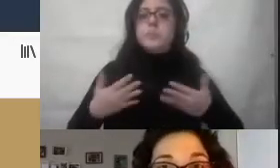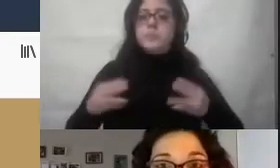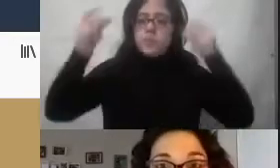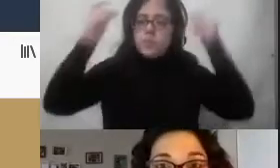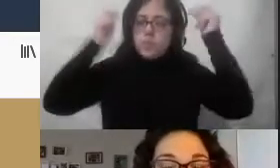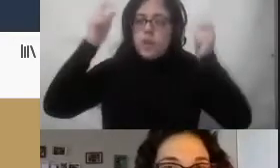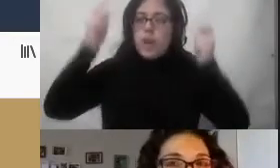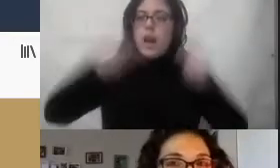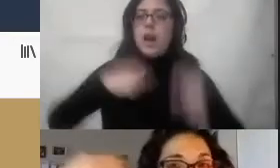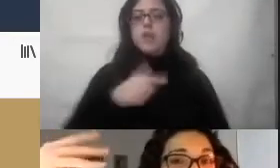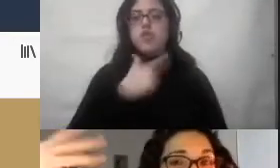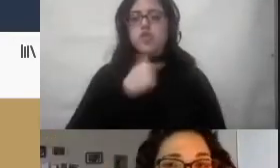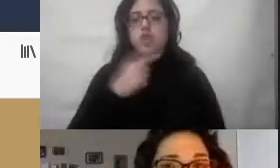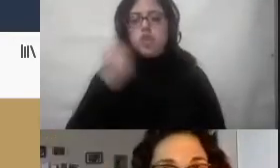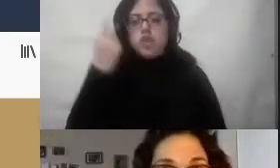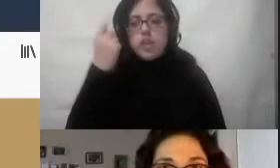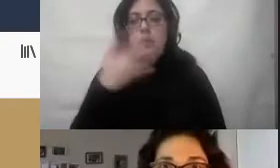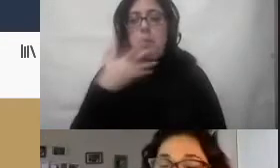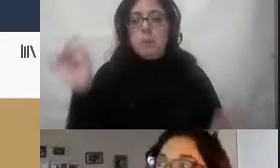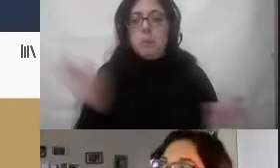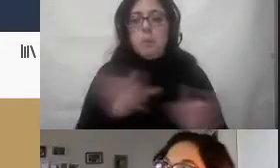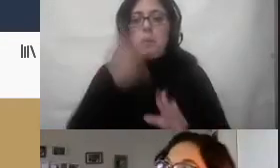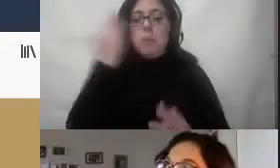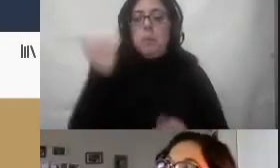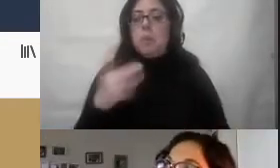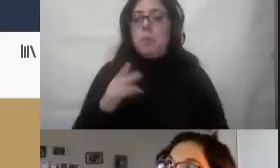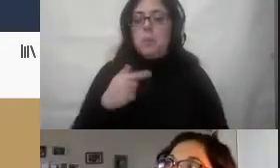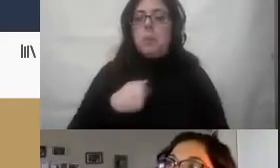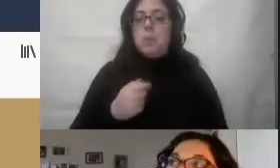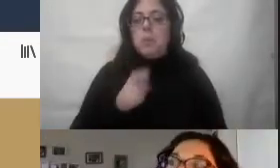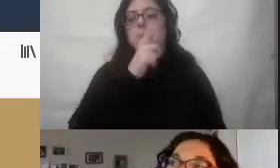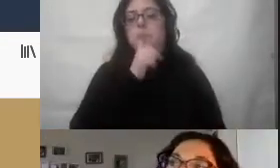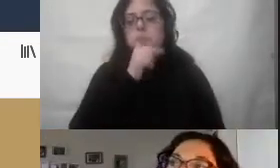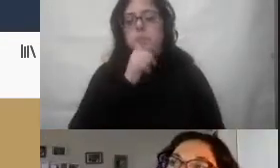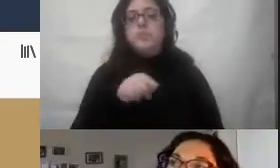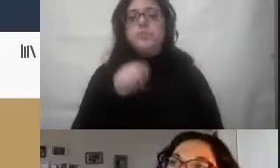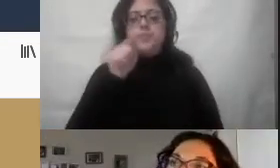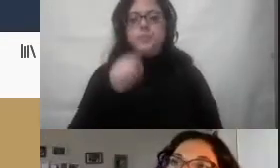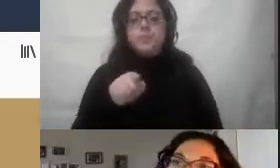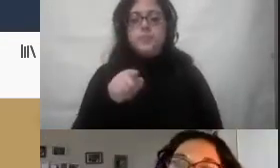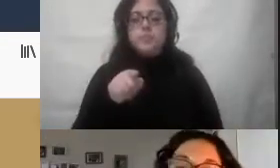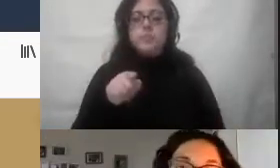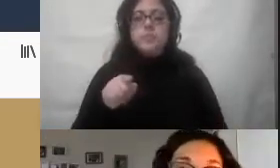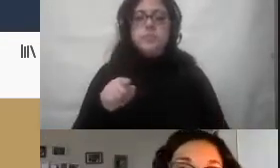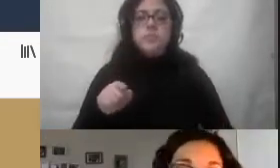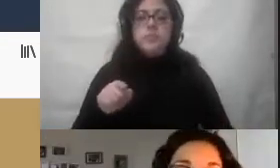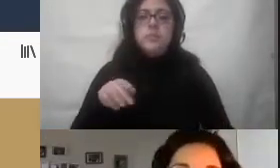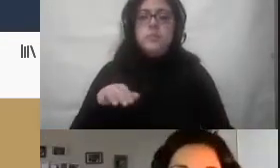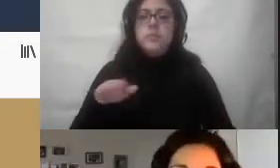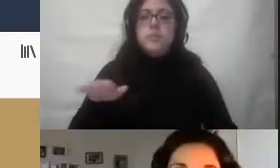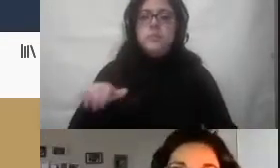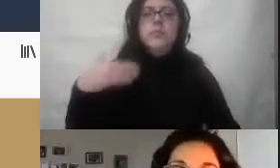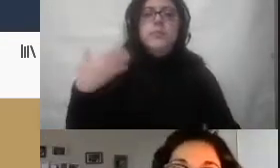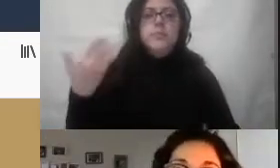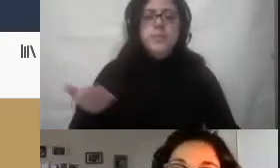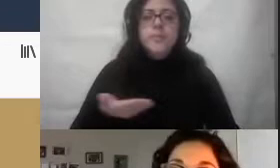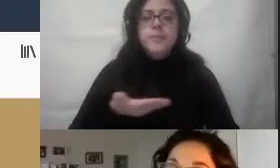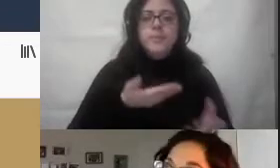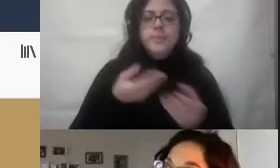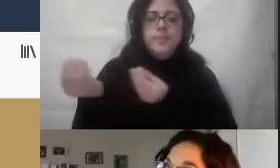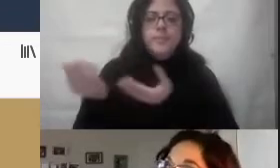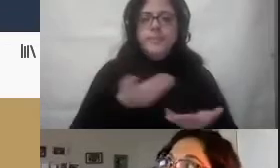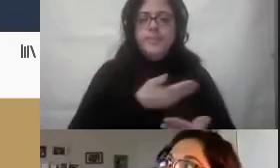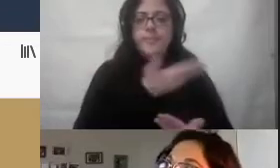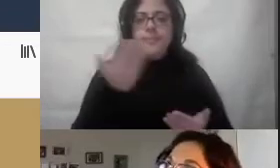quiero saberlo porque a lo mejor ya me lo había preguntado. Y desde ahí entonces los invitamos a hacer este ejercicio. Ya vamos a tomarnos